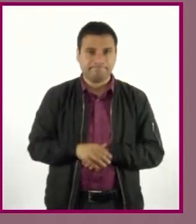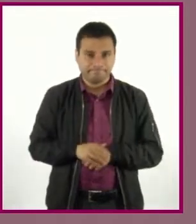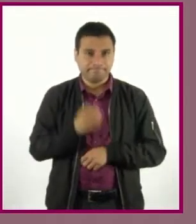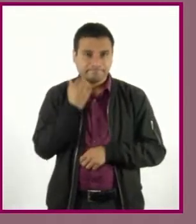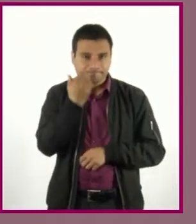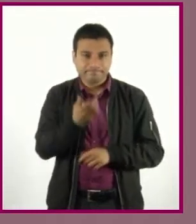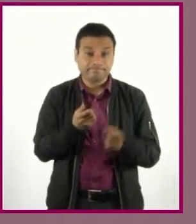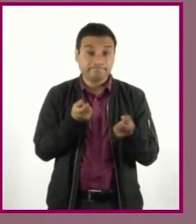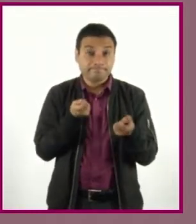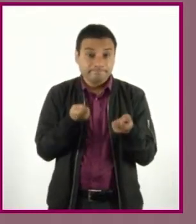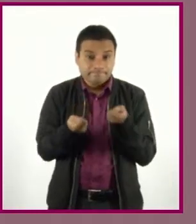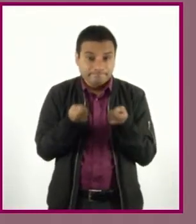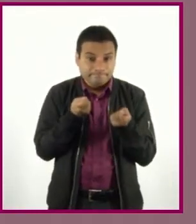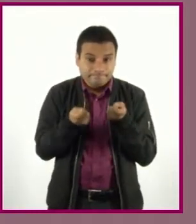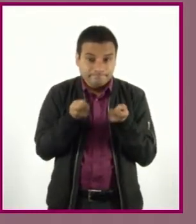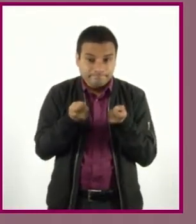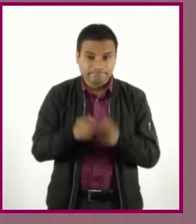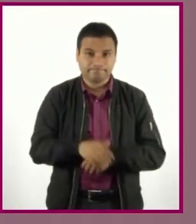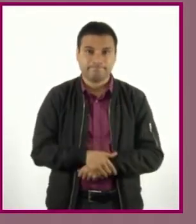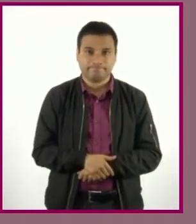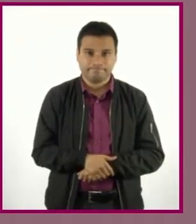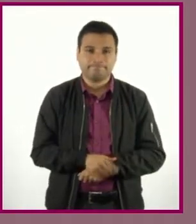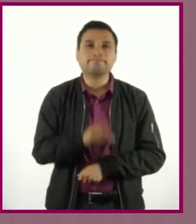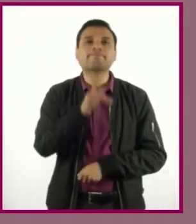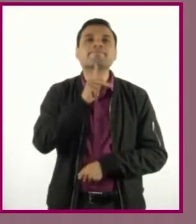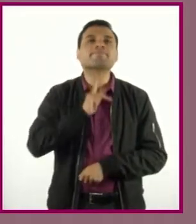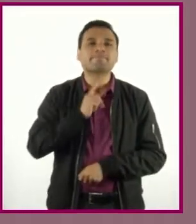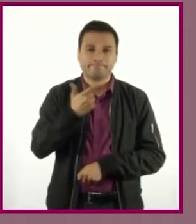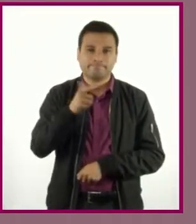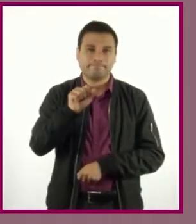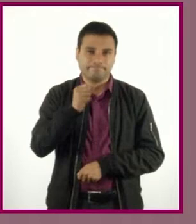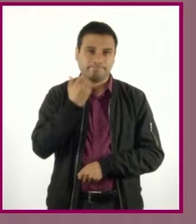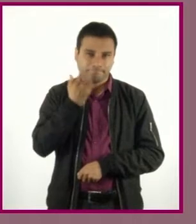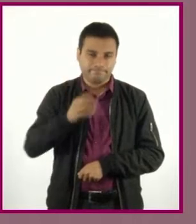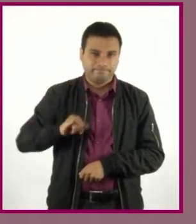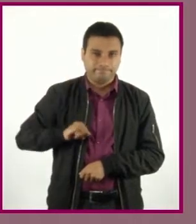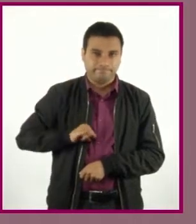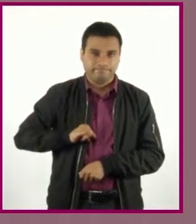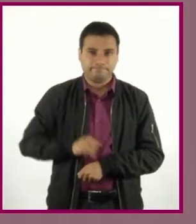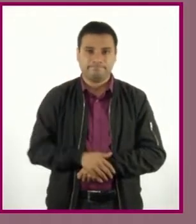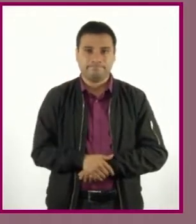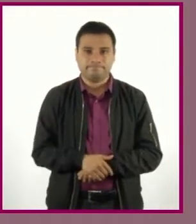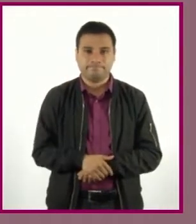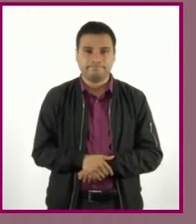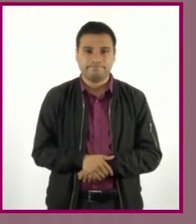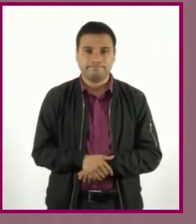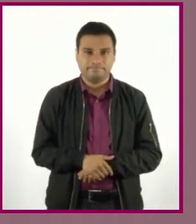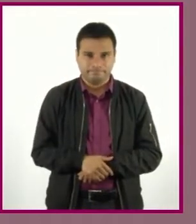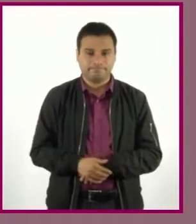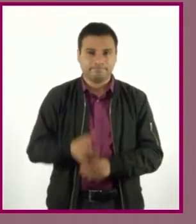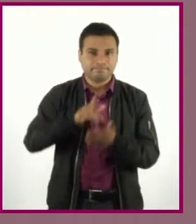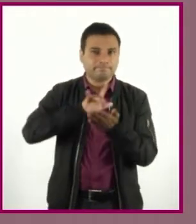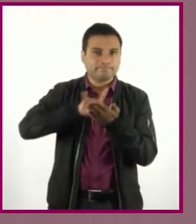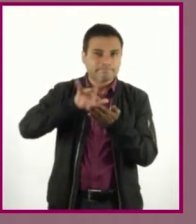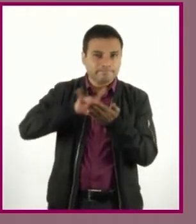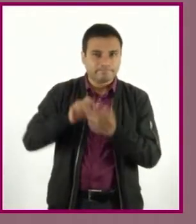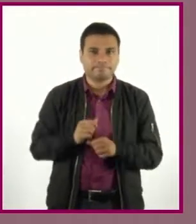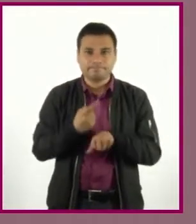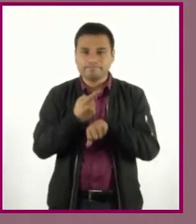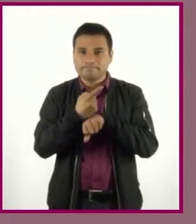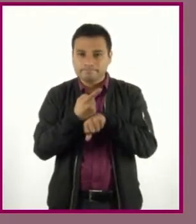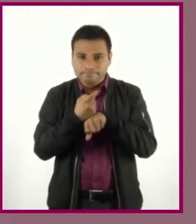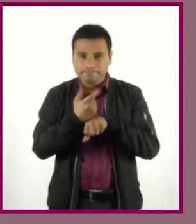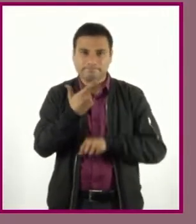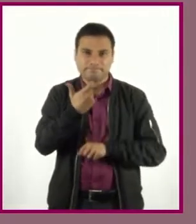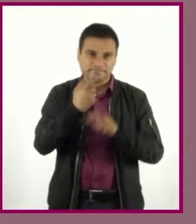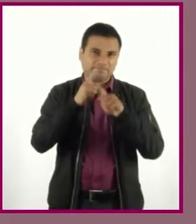esta zona estratégica de acceso directo a los recursos energéticos del Golfo Pérsico, por lo que apoyan con armamento a los distintos